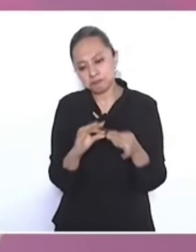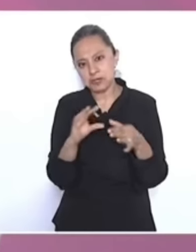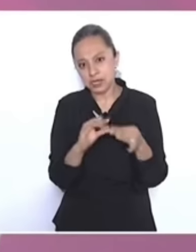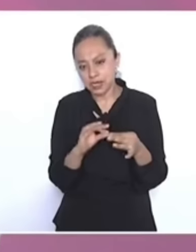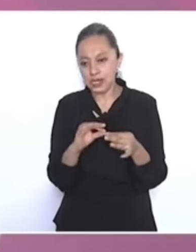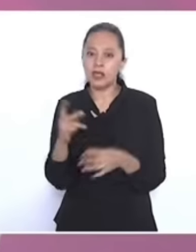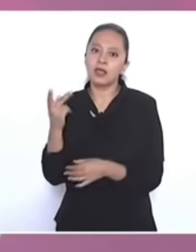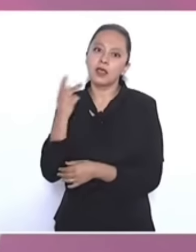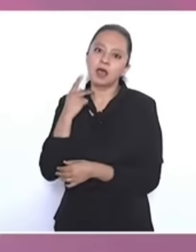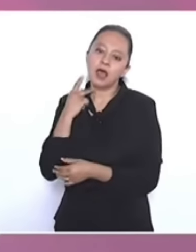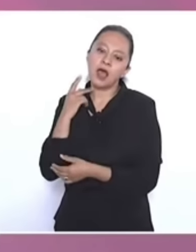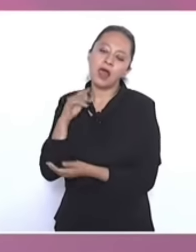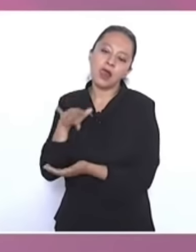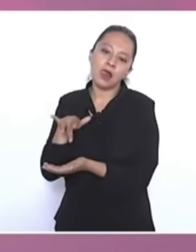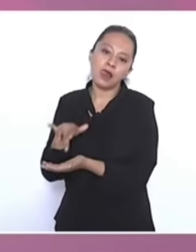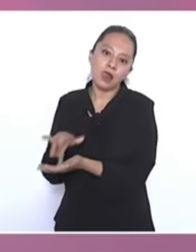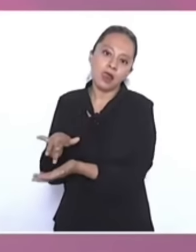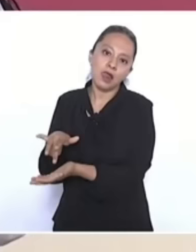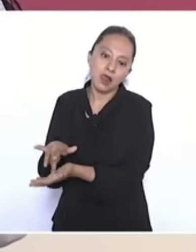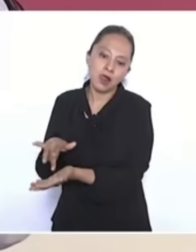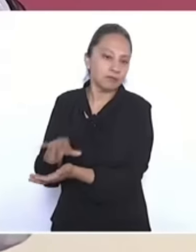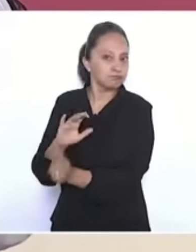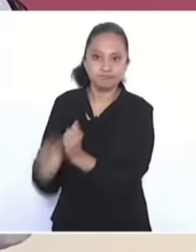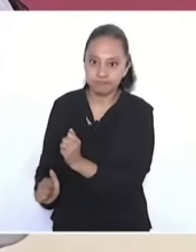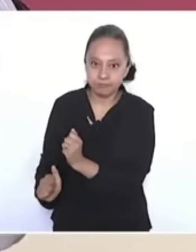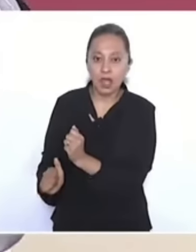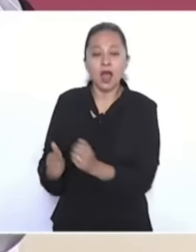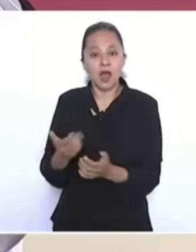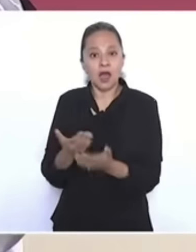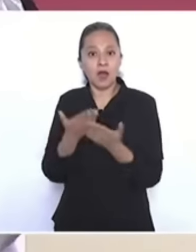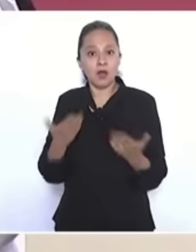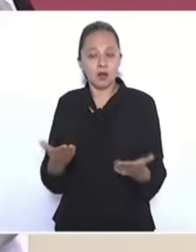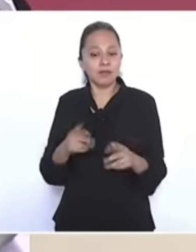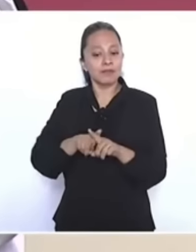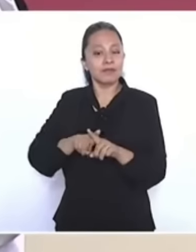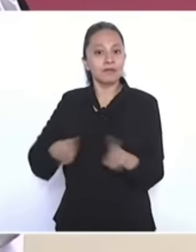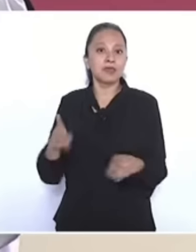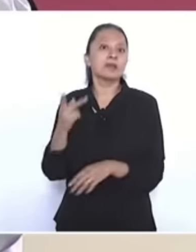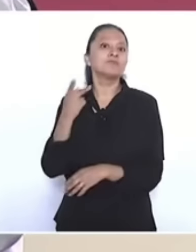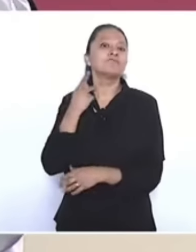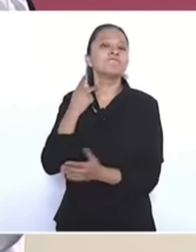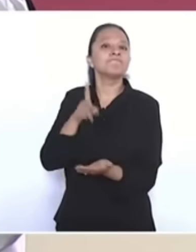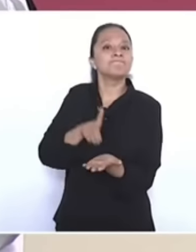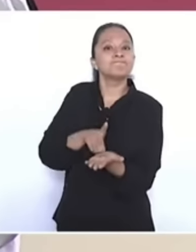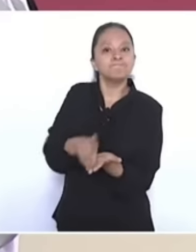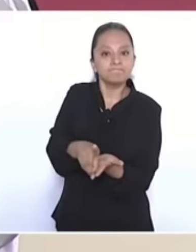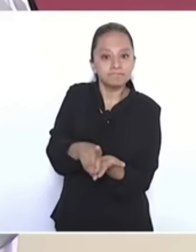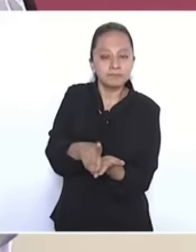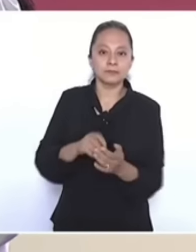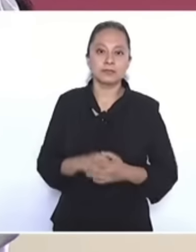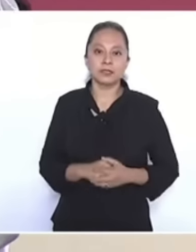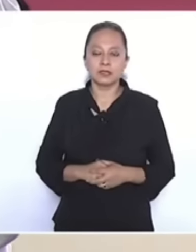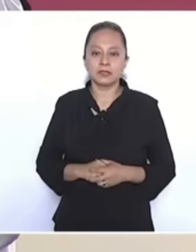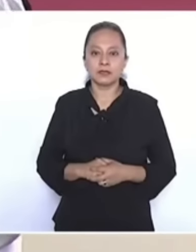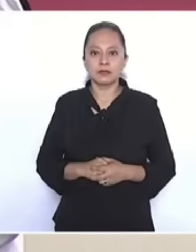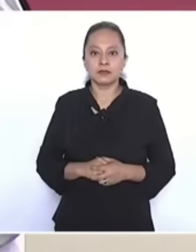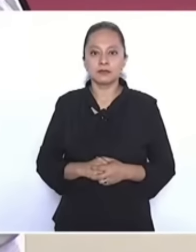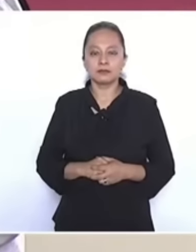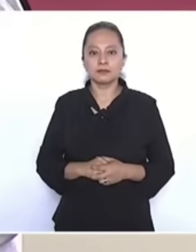asistencial se acabó y que lo que hoy construimos es una política de derechos. Para dar cuenta de